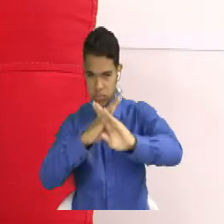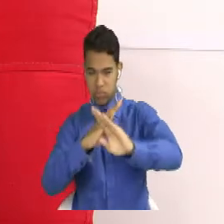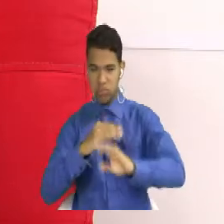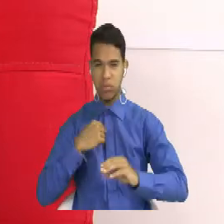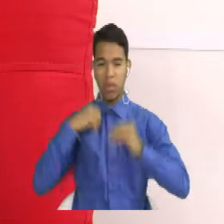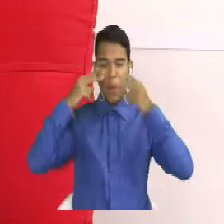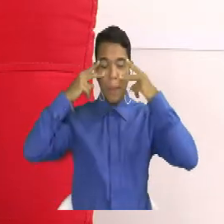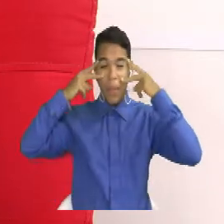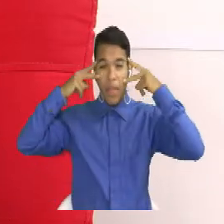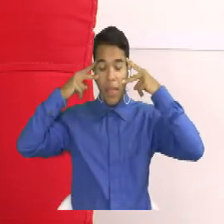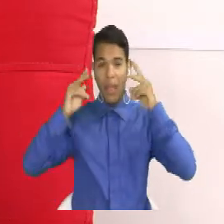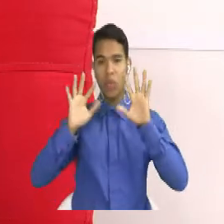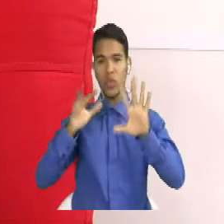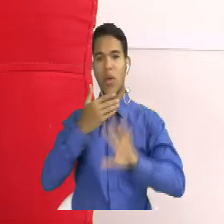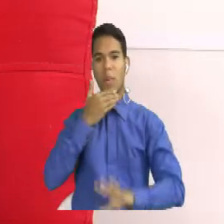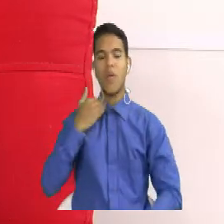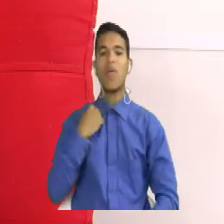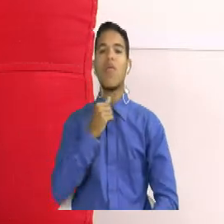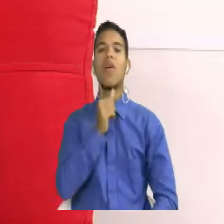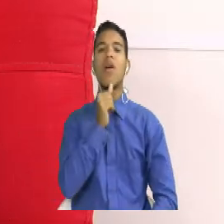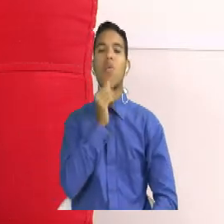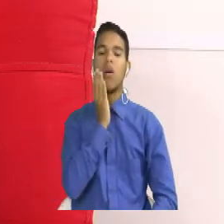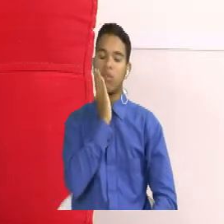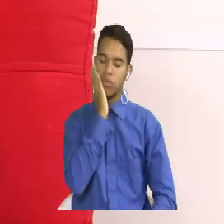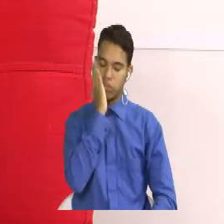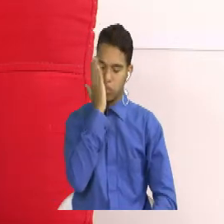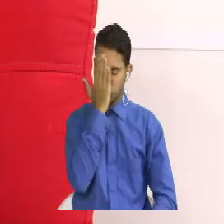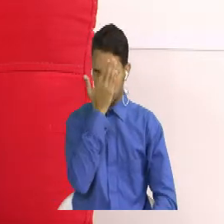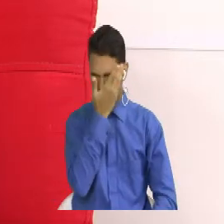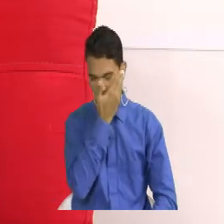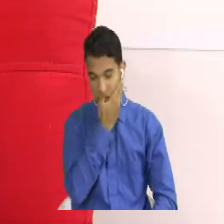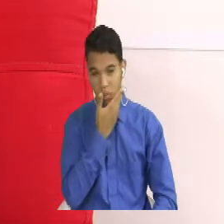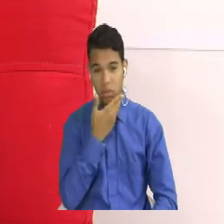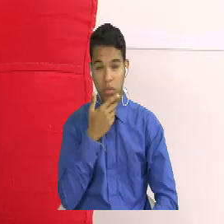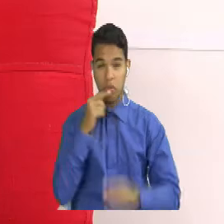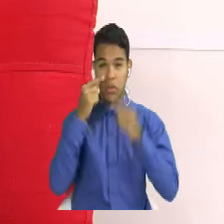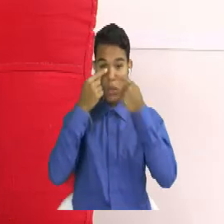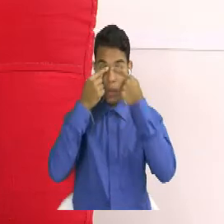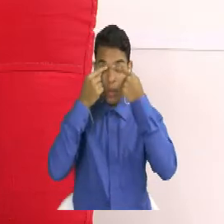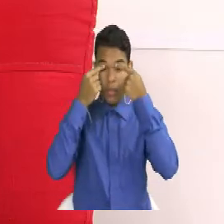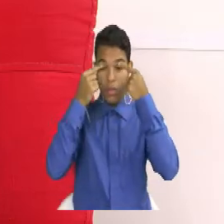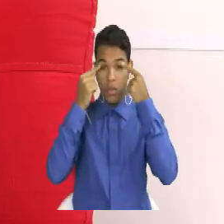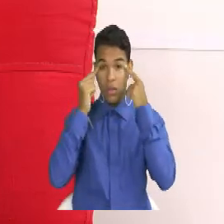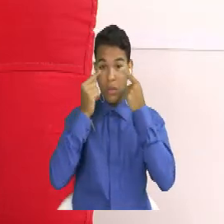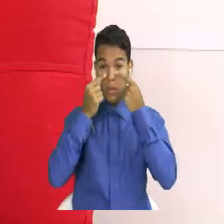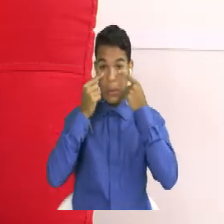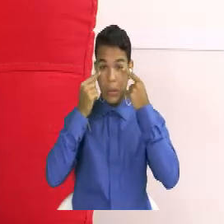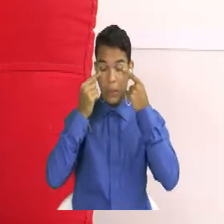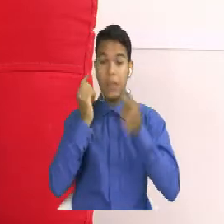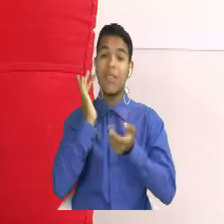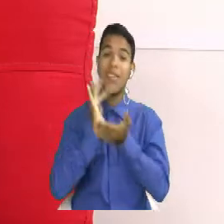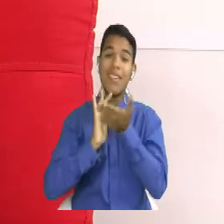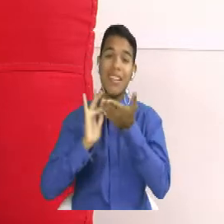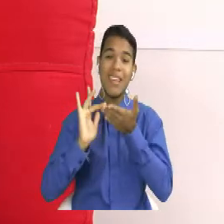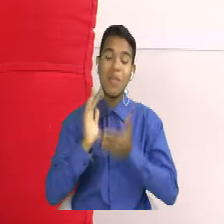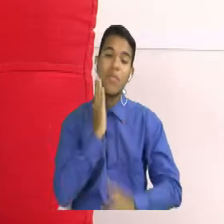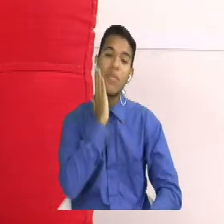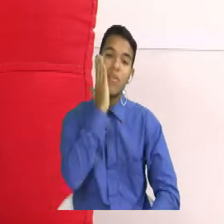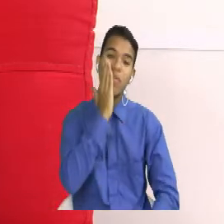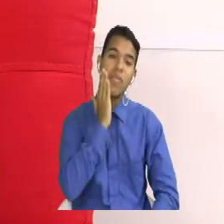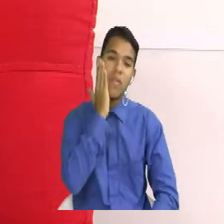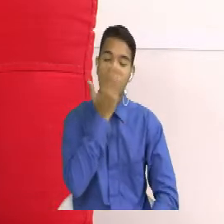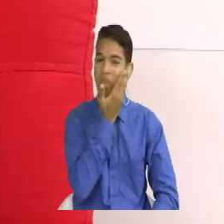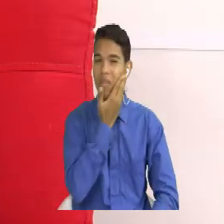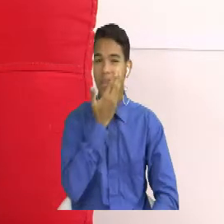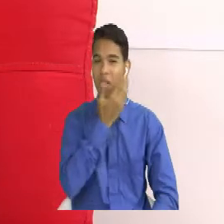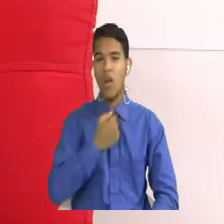gallo, es una buena hidratación, utilizar un buen contorno de ojos, hacer una buena limpieza de la piel. Nunca acostarnos con el